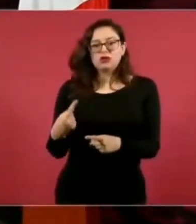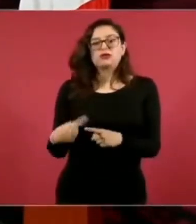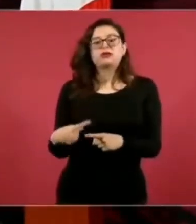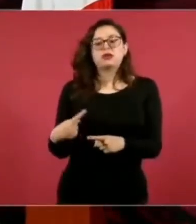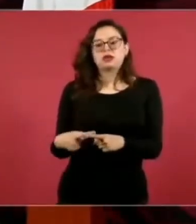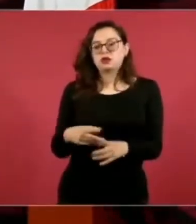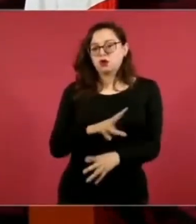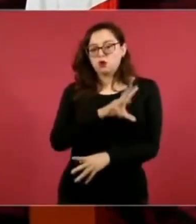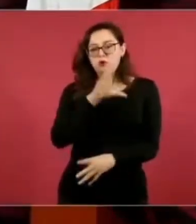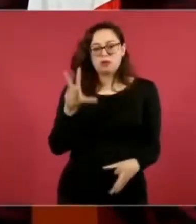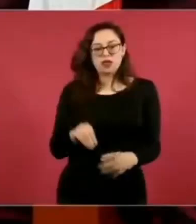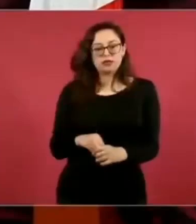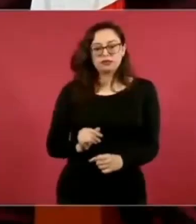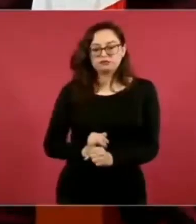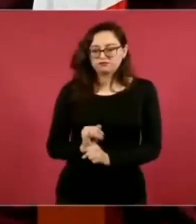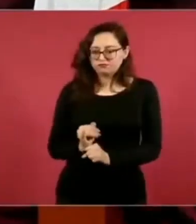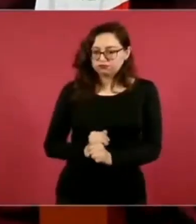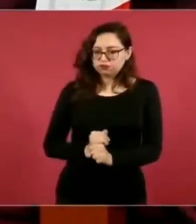toda la investigación